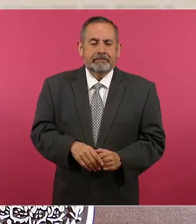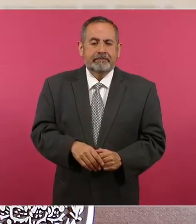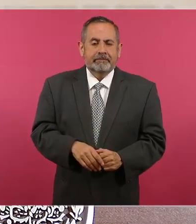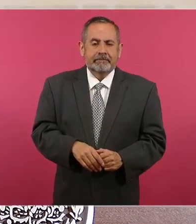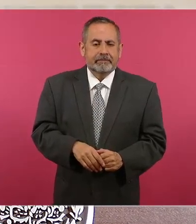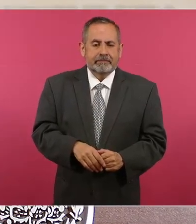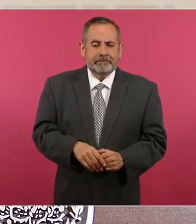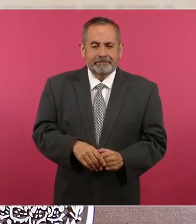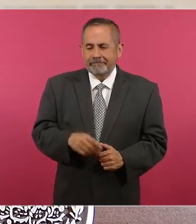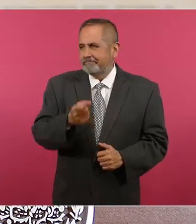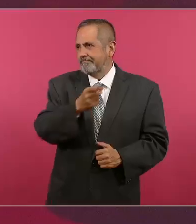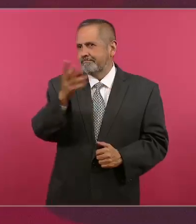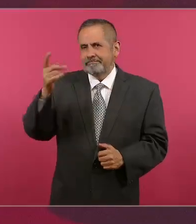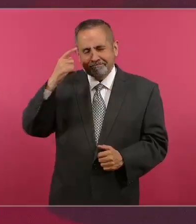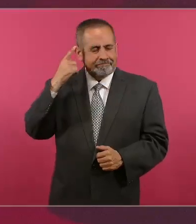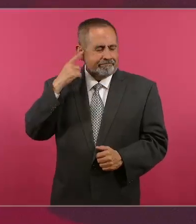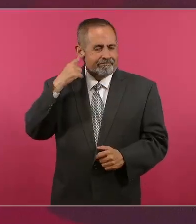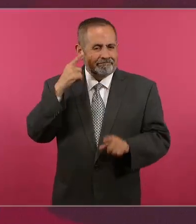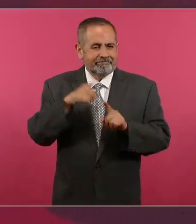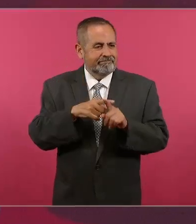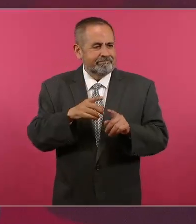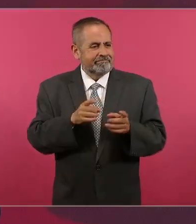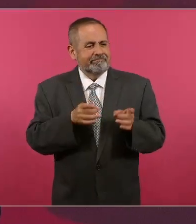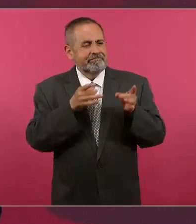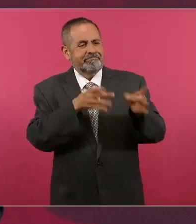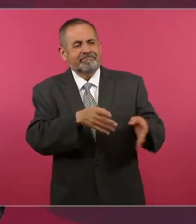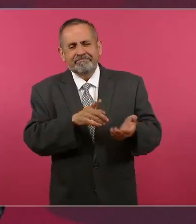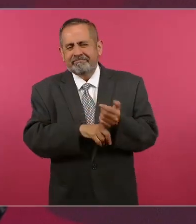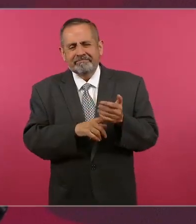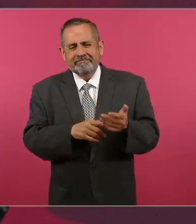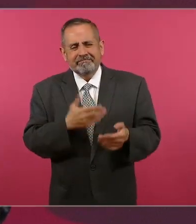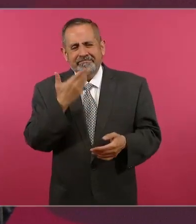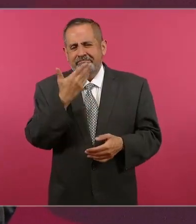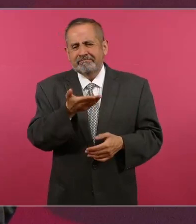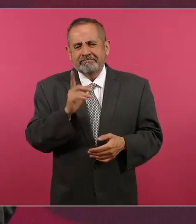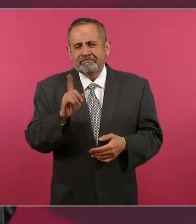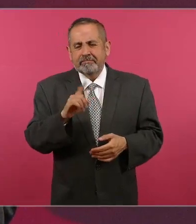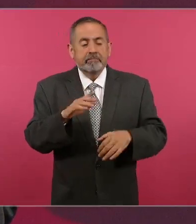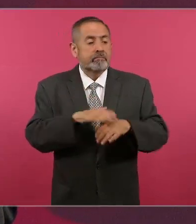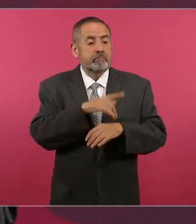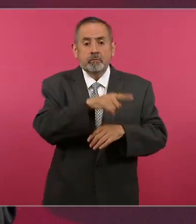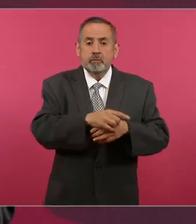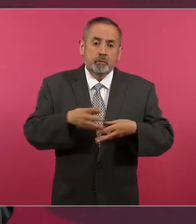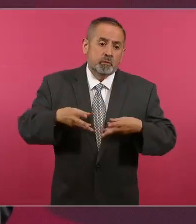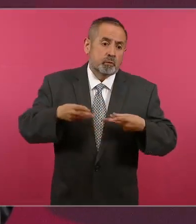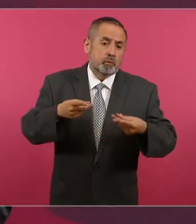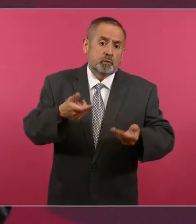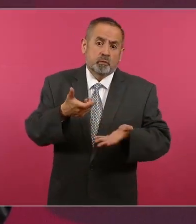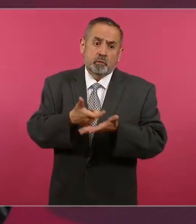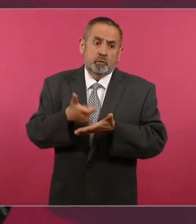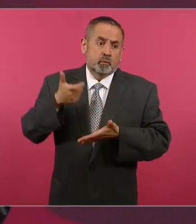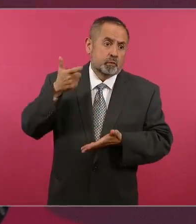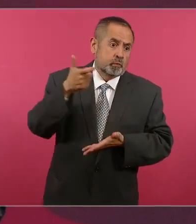Es que fue muy rechazado porque costó mucho.